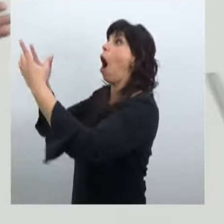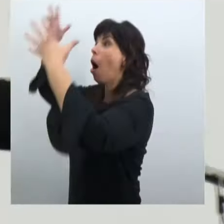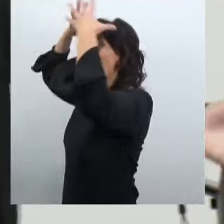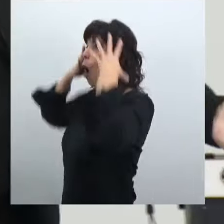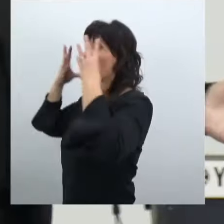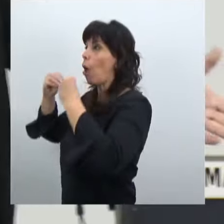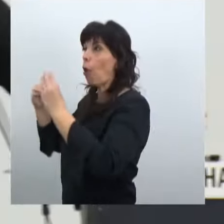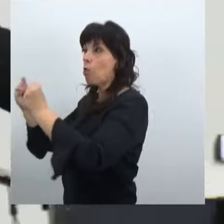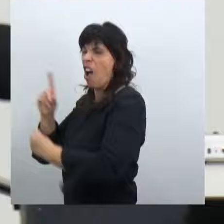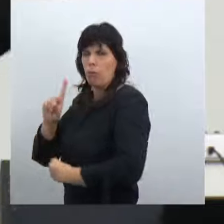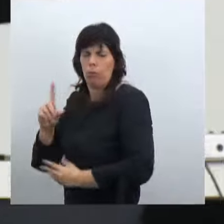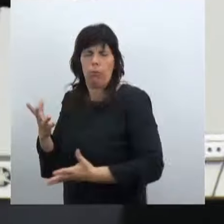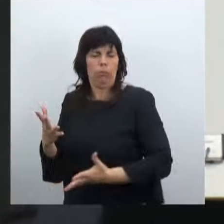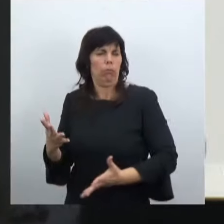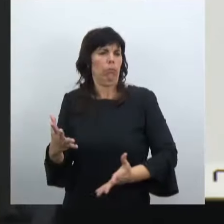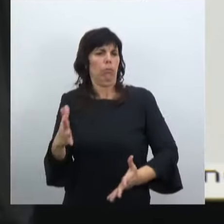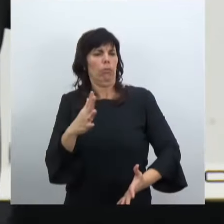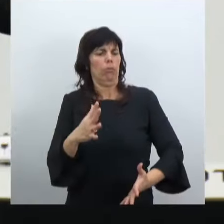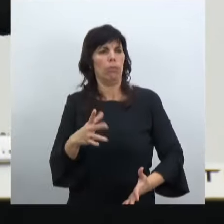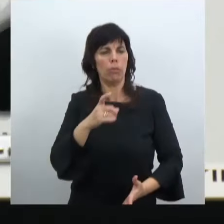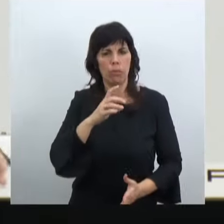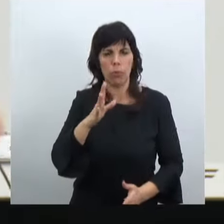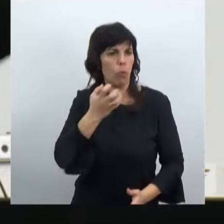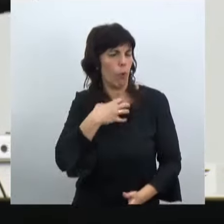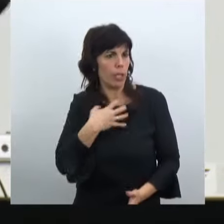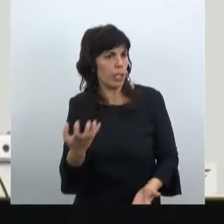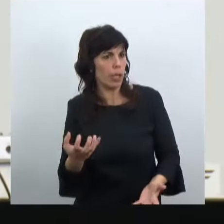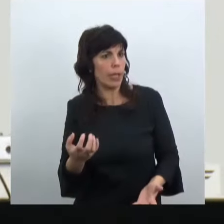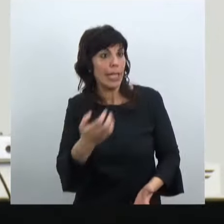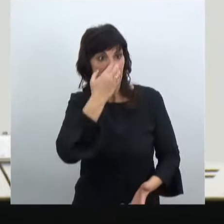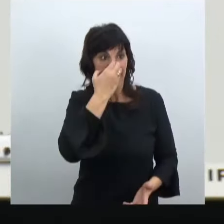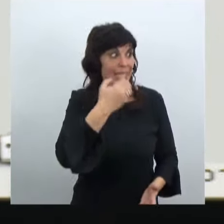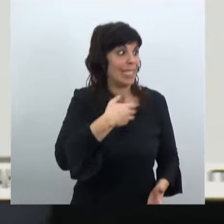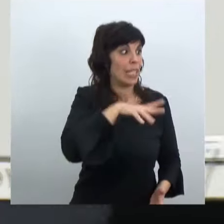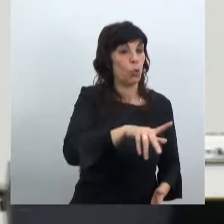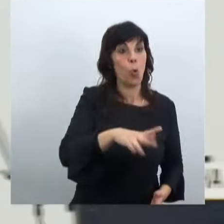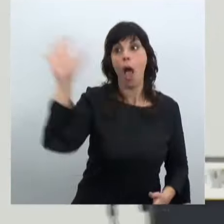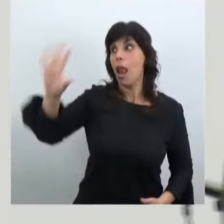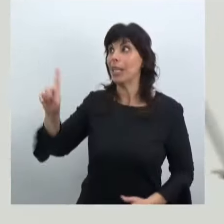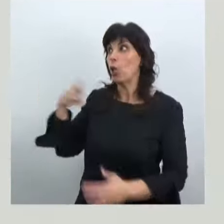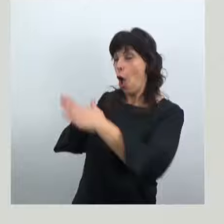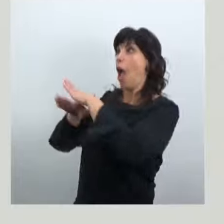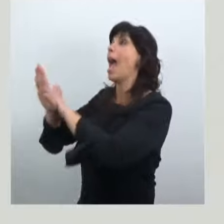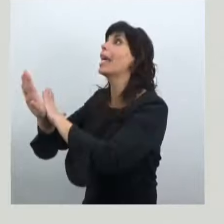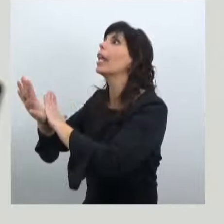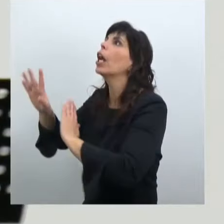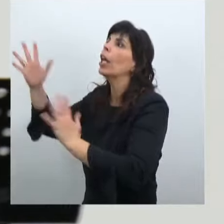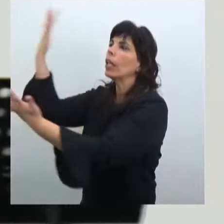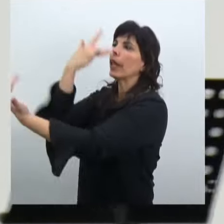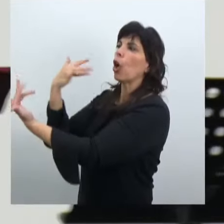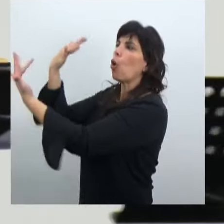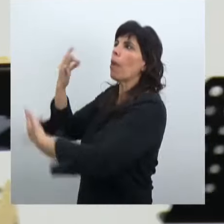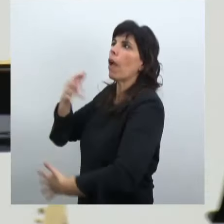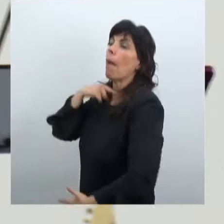imposible entrar a la presencia de Dios y no ser convencido por tus propios pecados, porque su luz alumbra